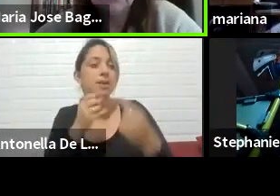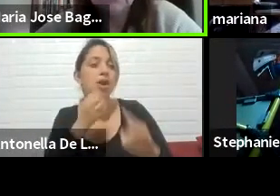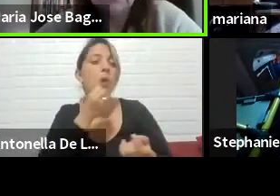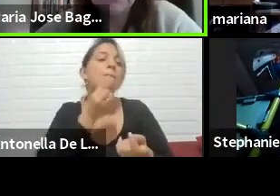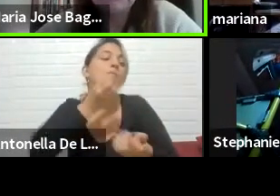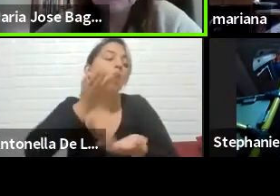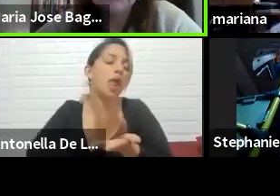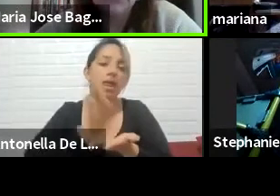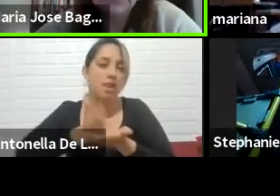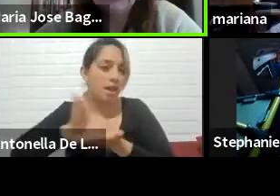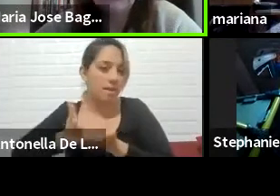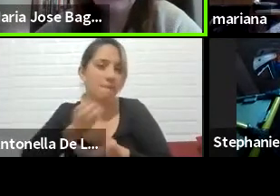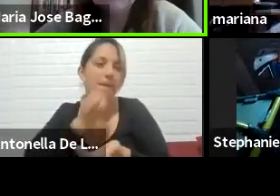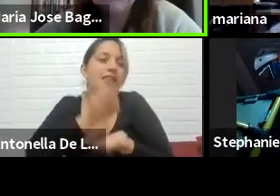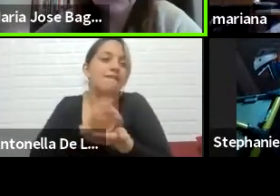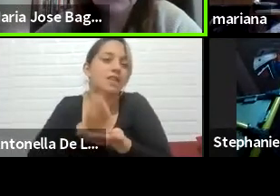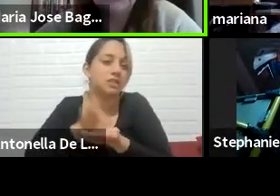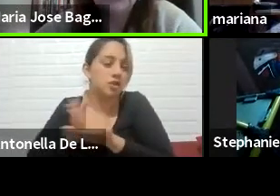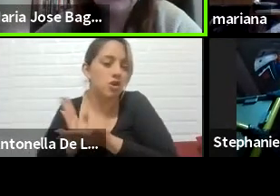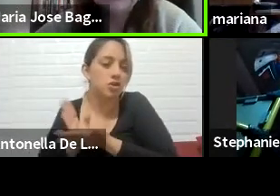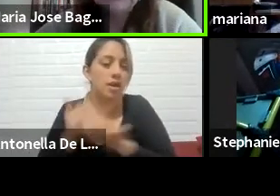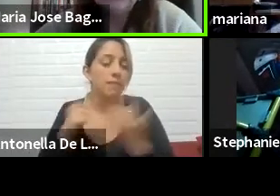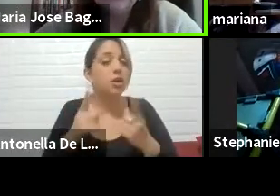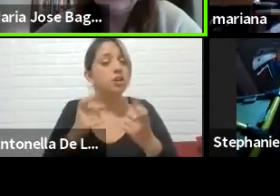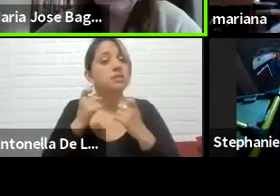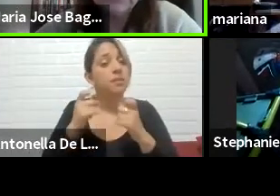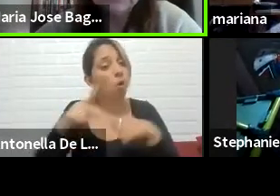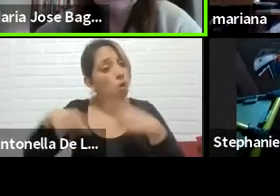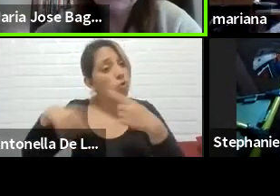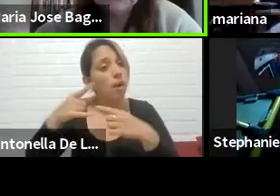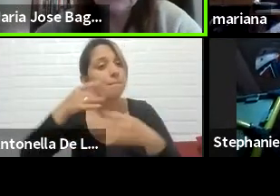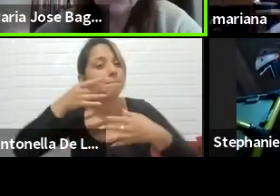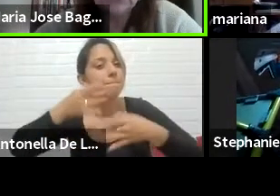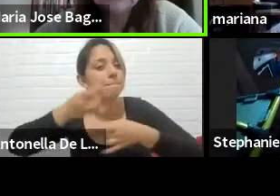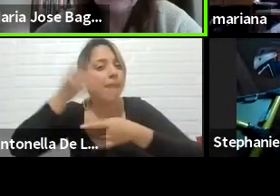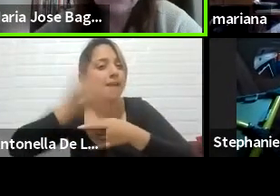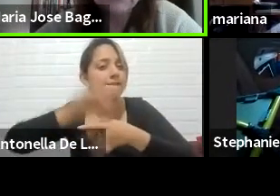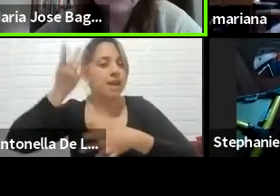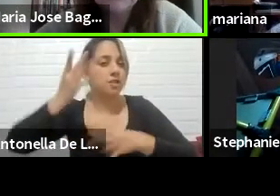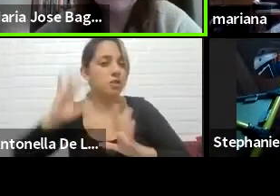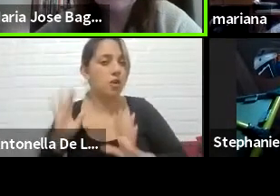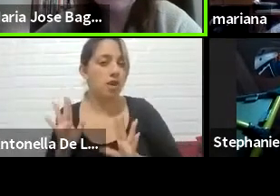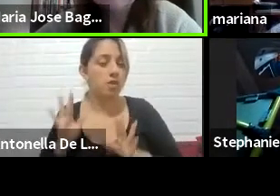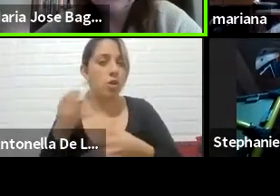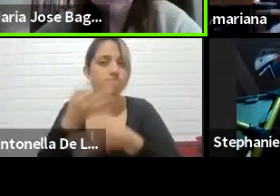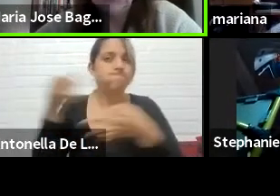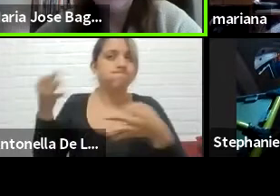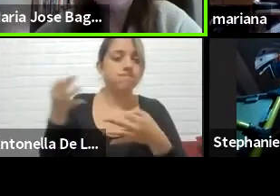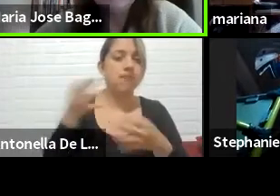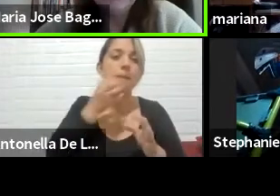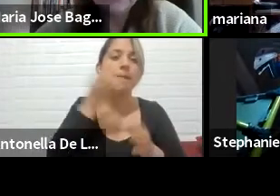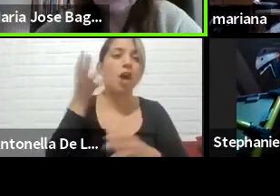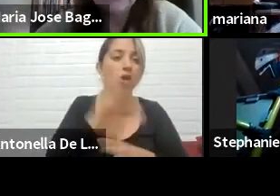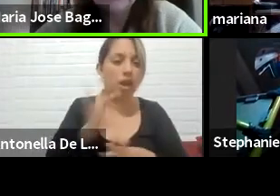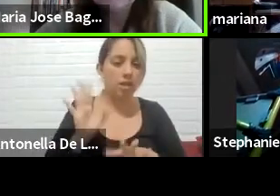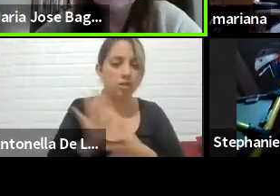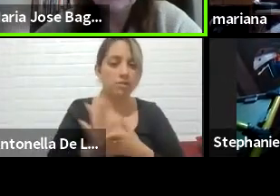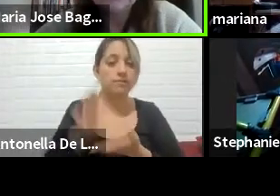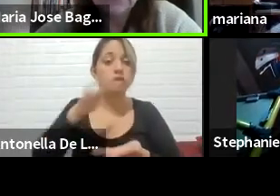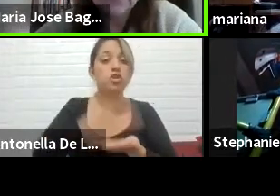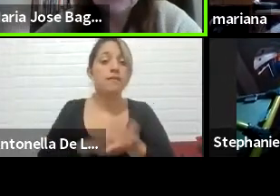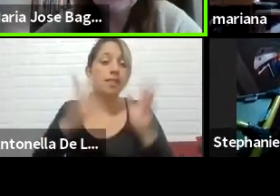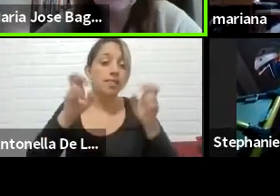seguir perfeccionando y mejorando. Esto de la diversificación que se hablaba de los perfiles, de